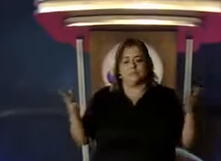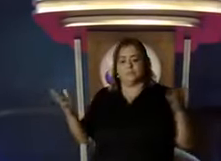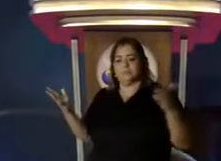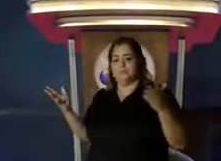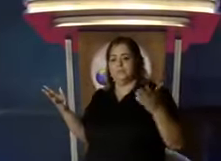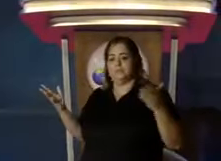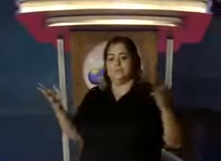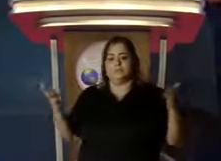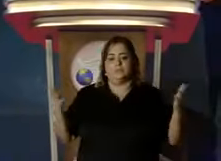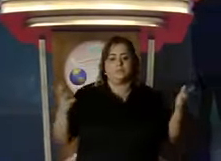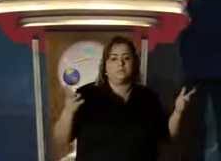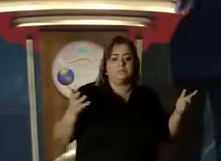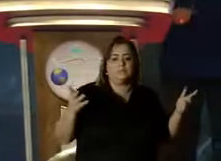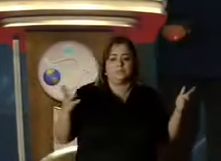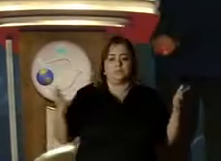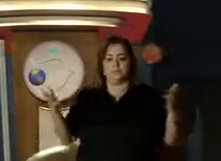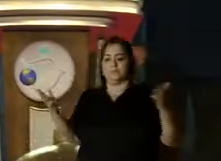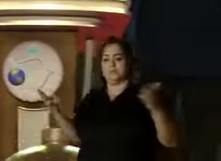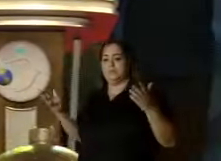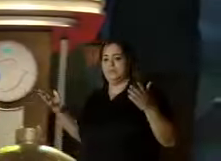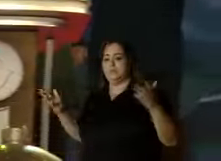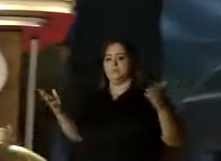El alto y sublime está aquí. Vamos.